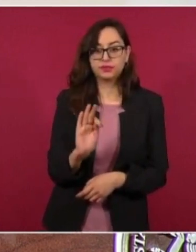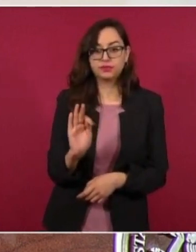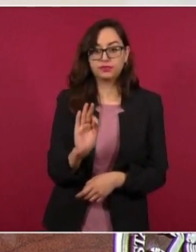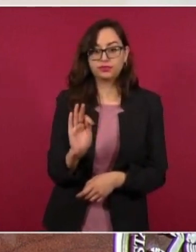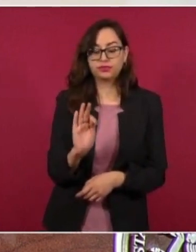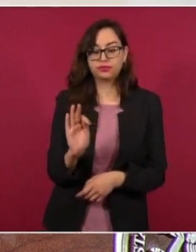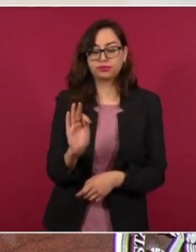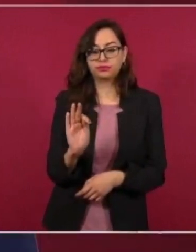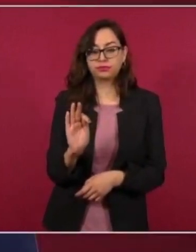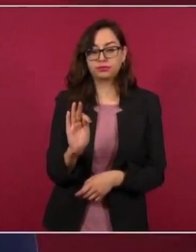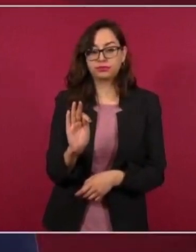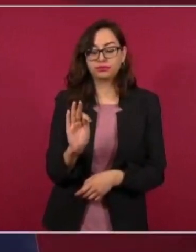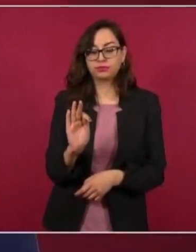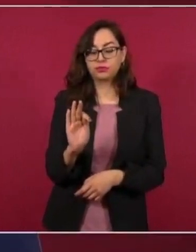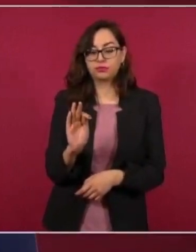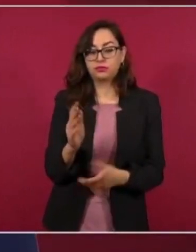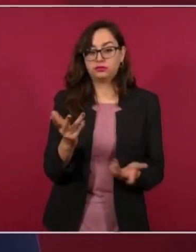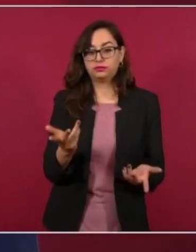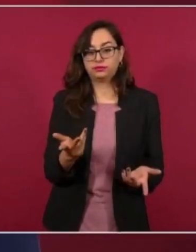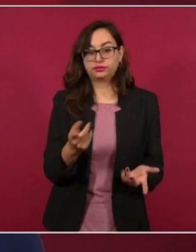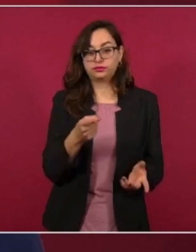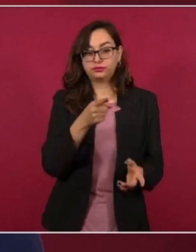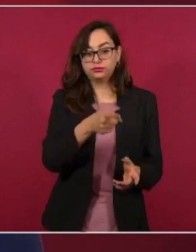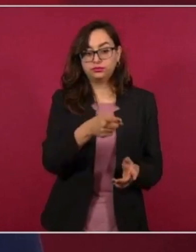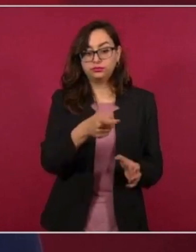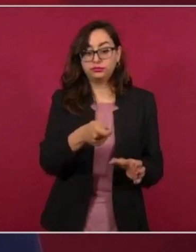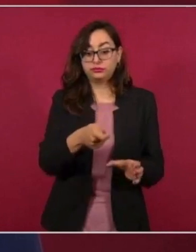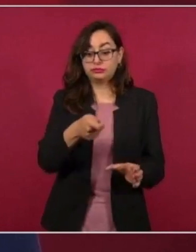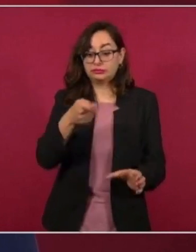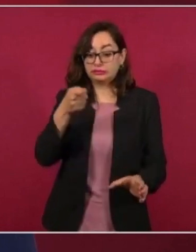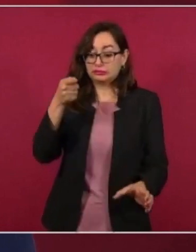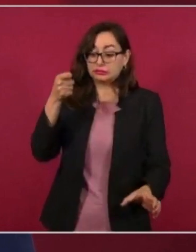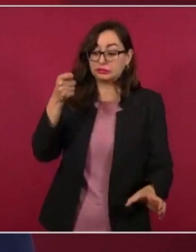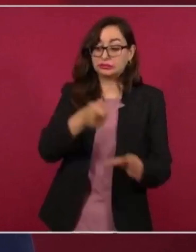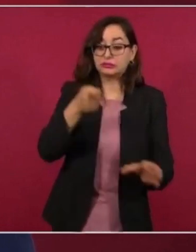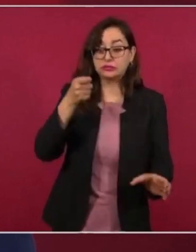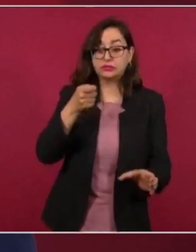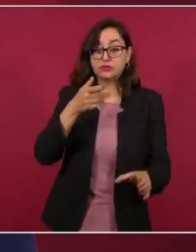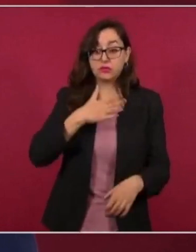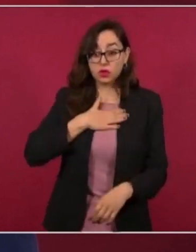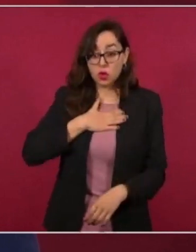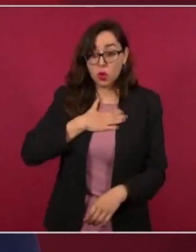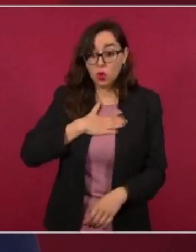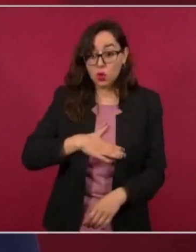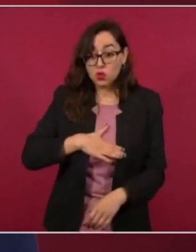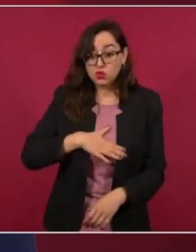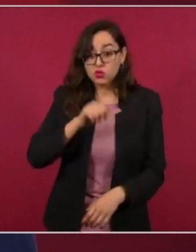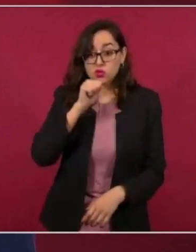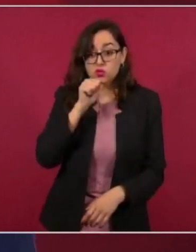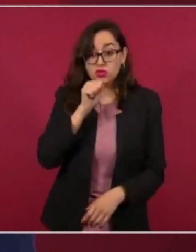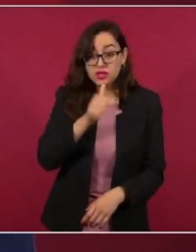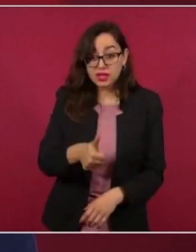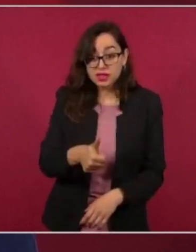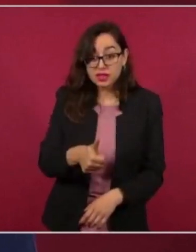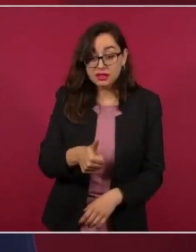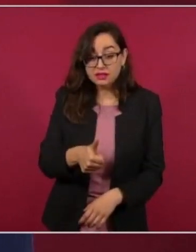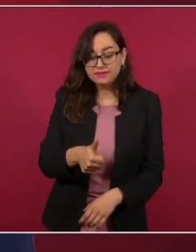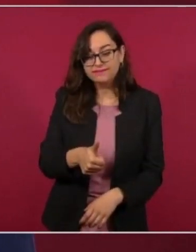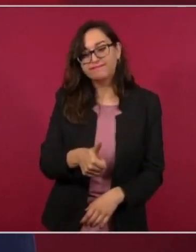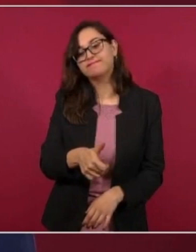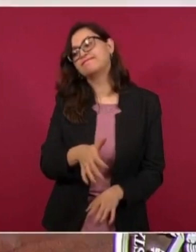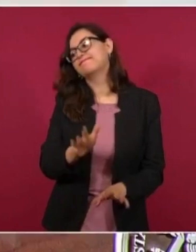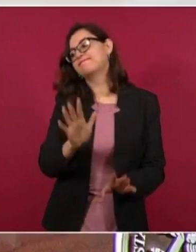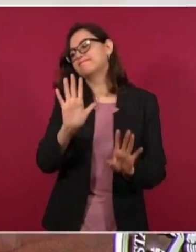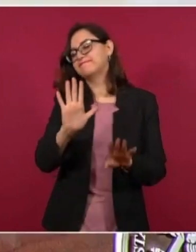no se va a resolver nada, al contrario, se van a agravar las cosas